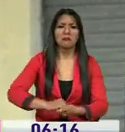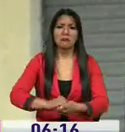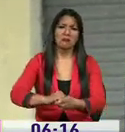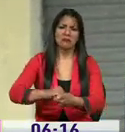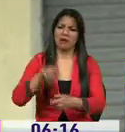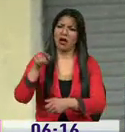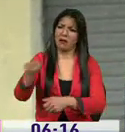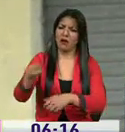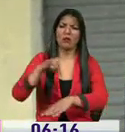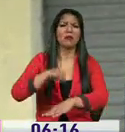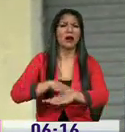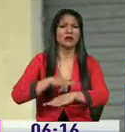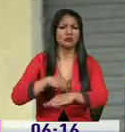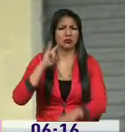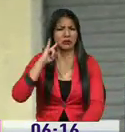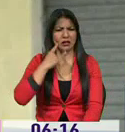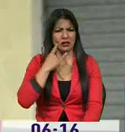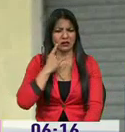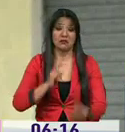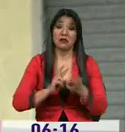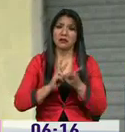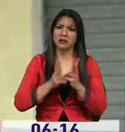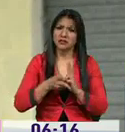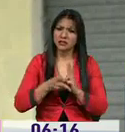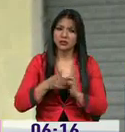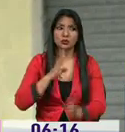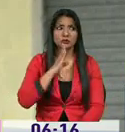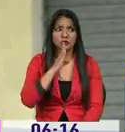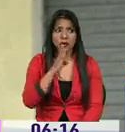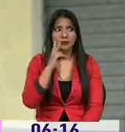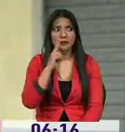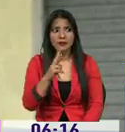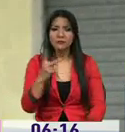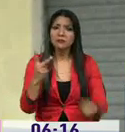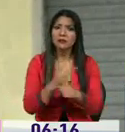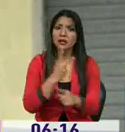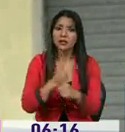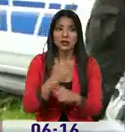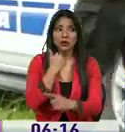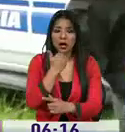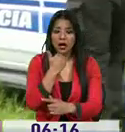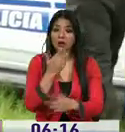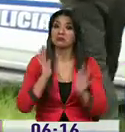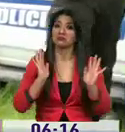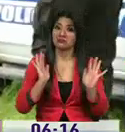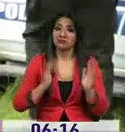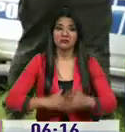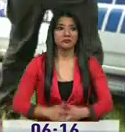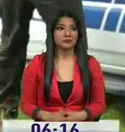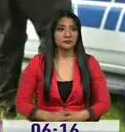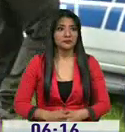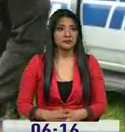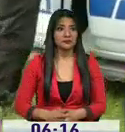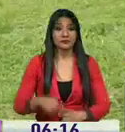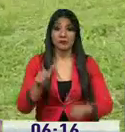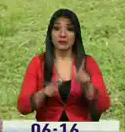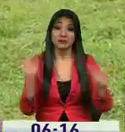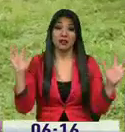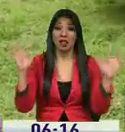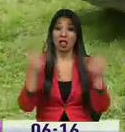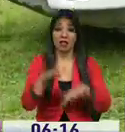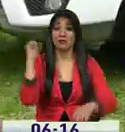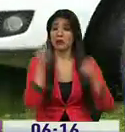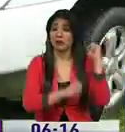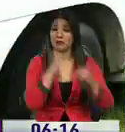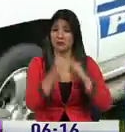baños, el vecino que siempre... Aquí es un peligro cuando él llega aquí al sector. Tras propinarle una golpiza, los moradores del